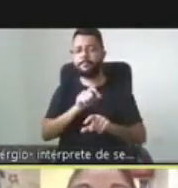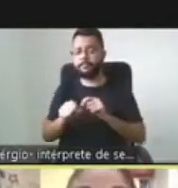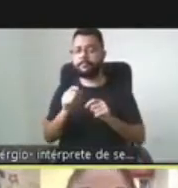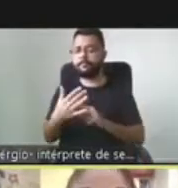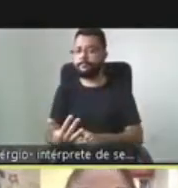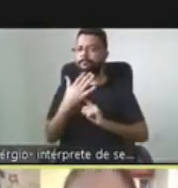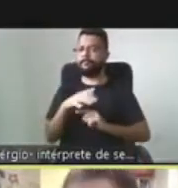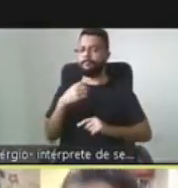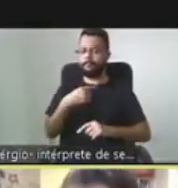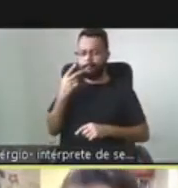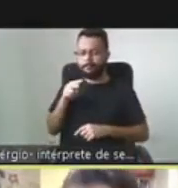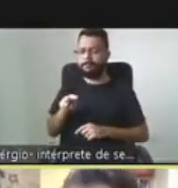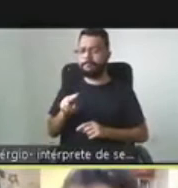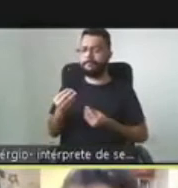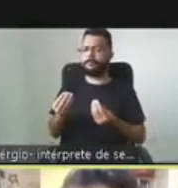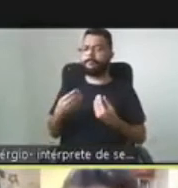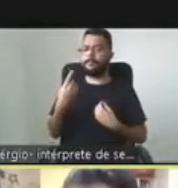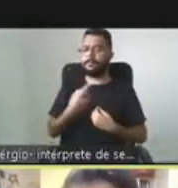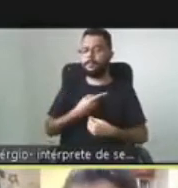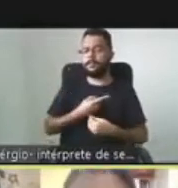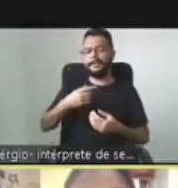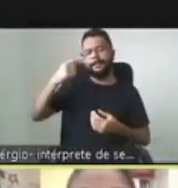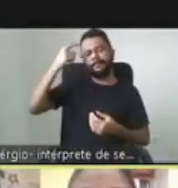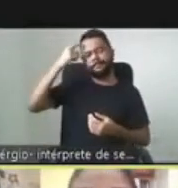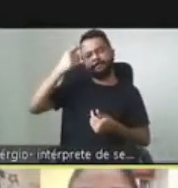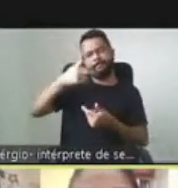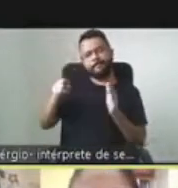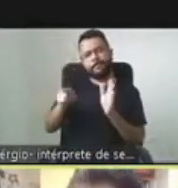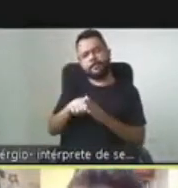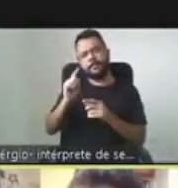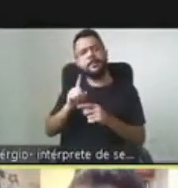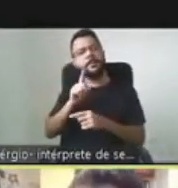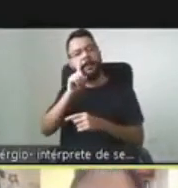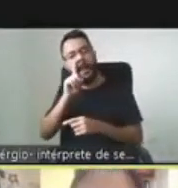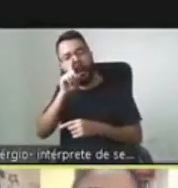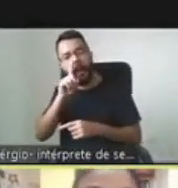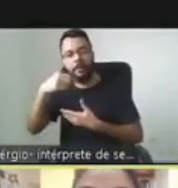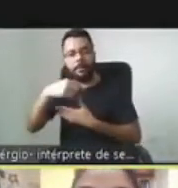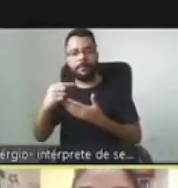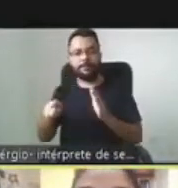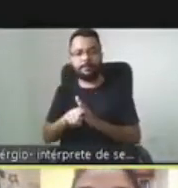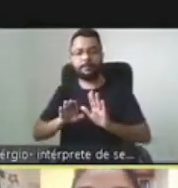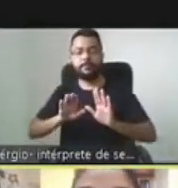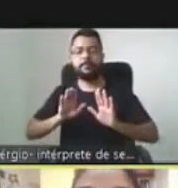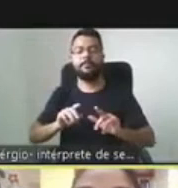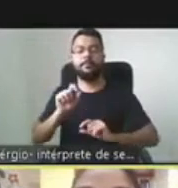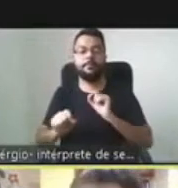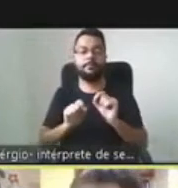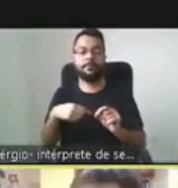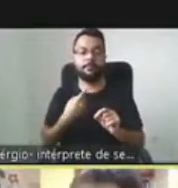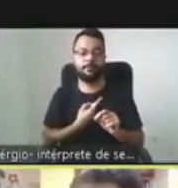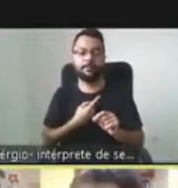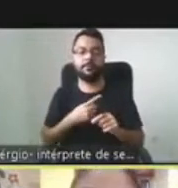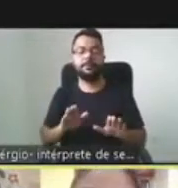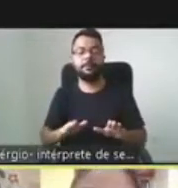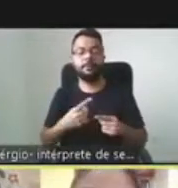para reaccionar en un momento de riesgo. Entonces, que la atención sea oportuna y adecuada. En un